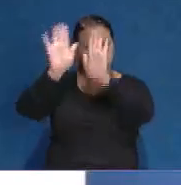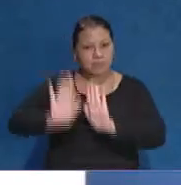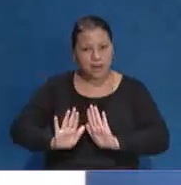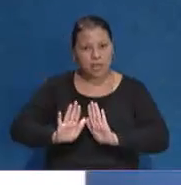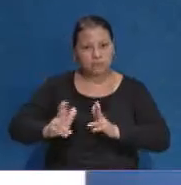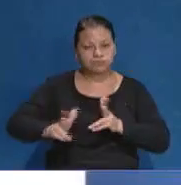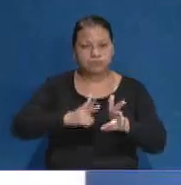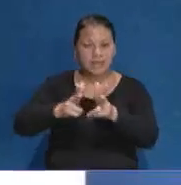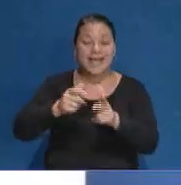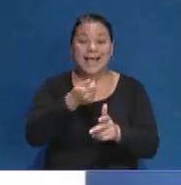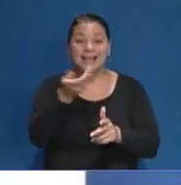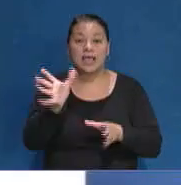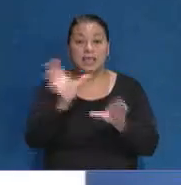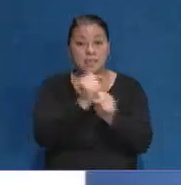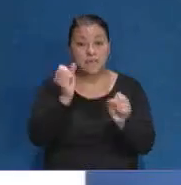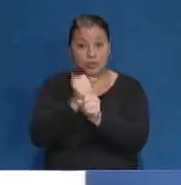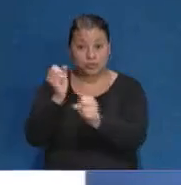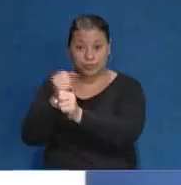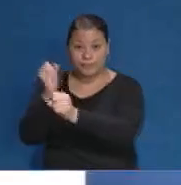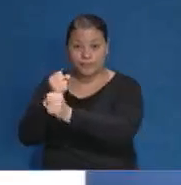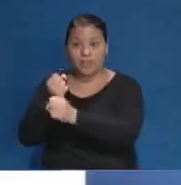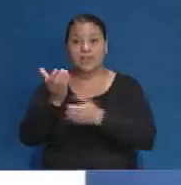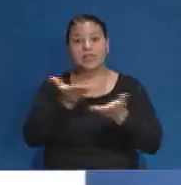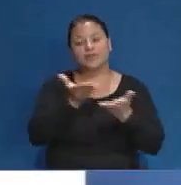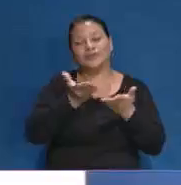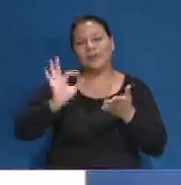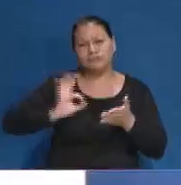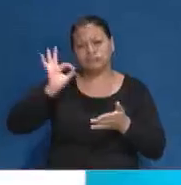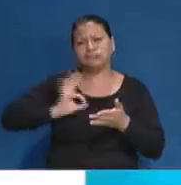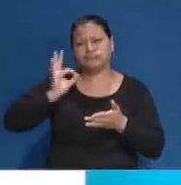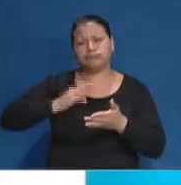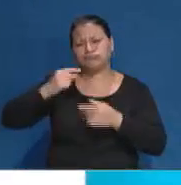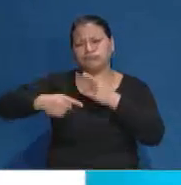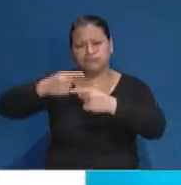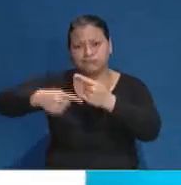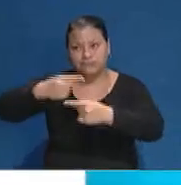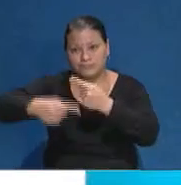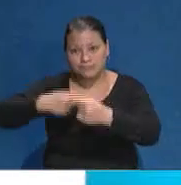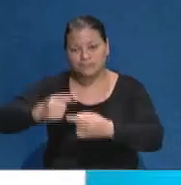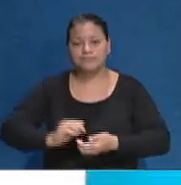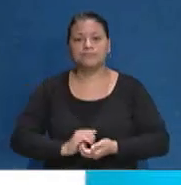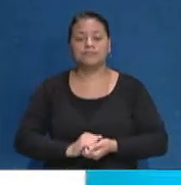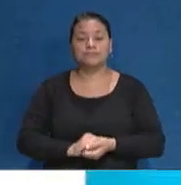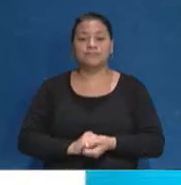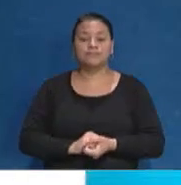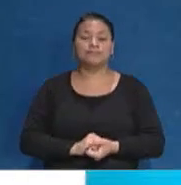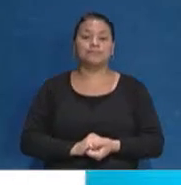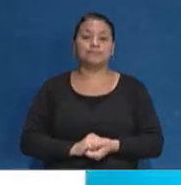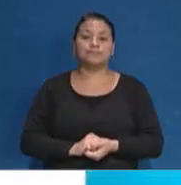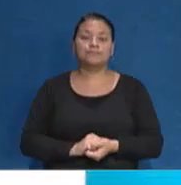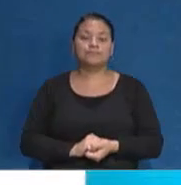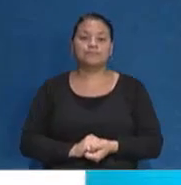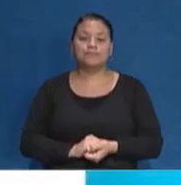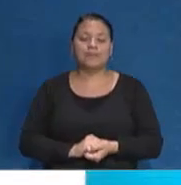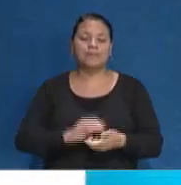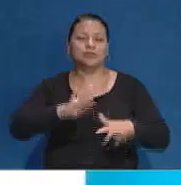frecuencias y estos sistemas que vienen para muchos años, la calibración definitiva, digamos, y el ajuste definitivo por lo general